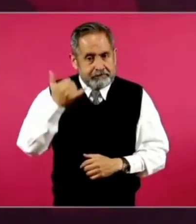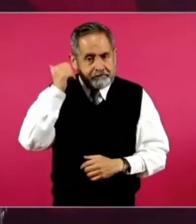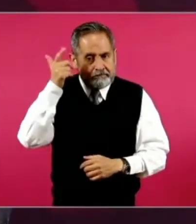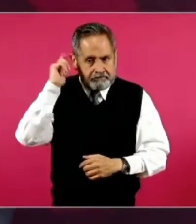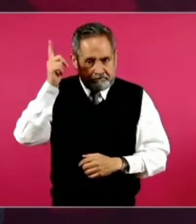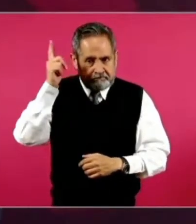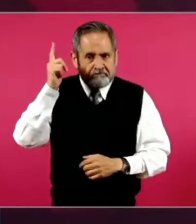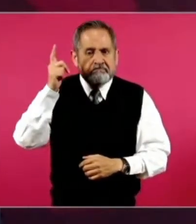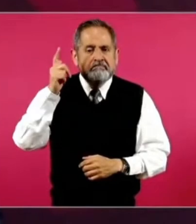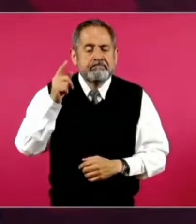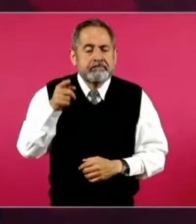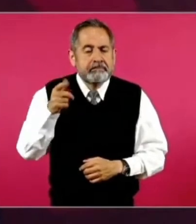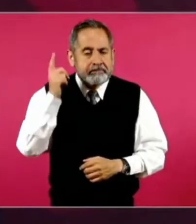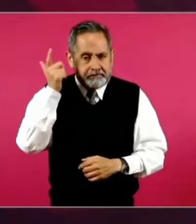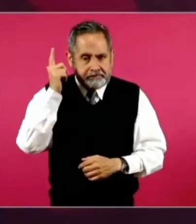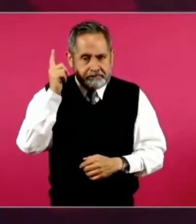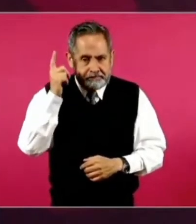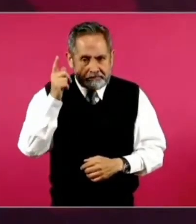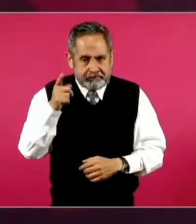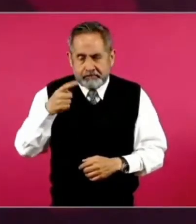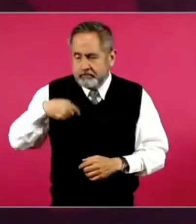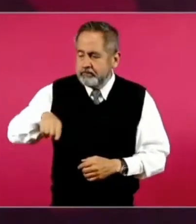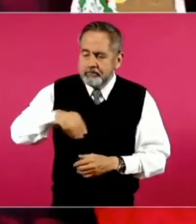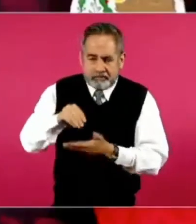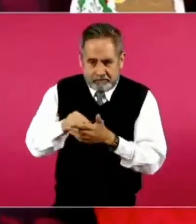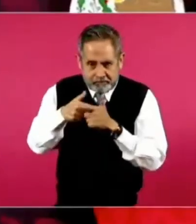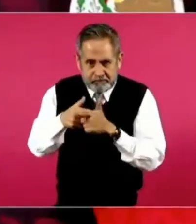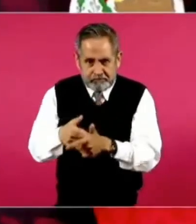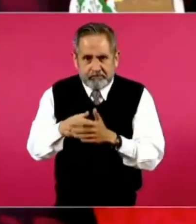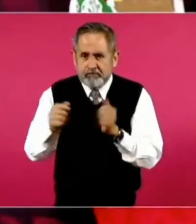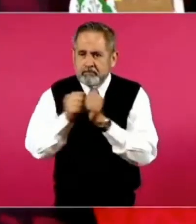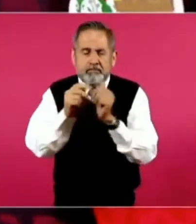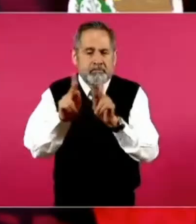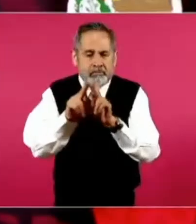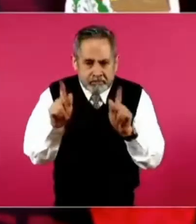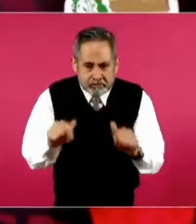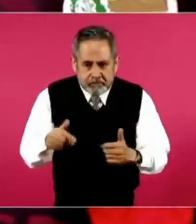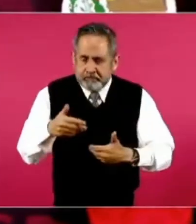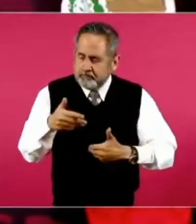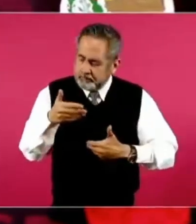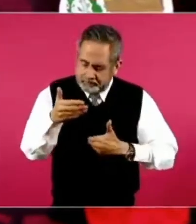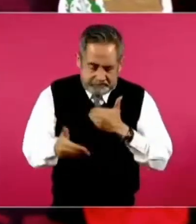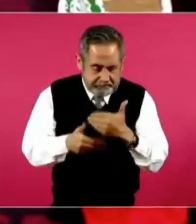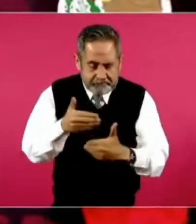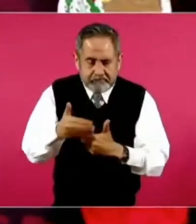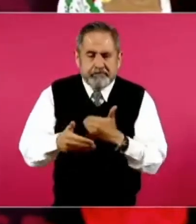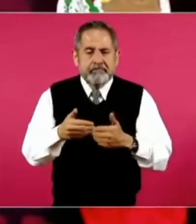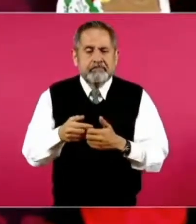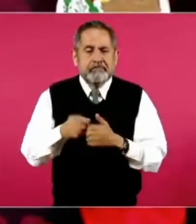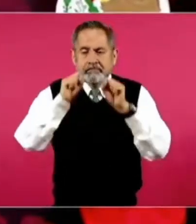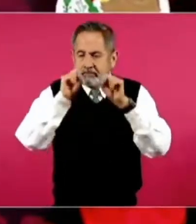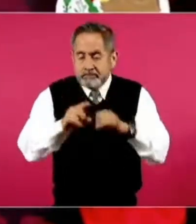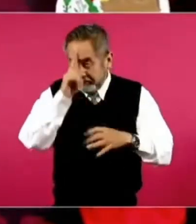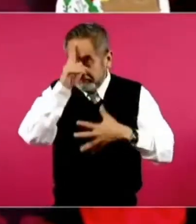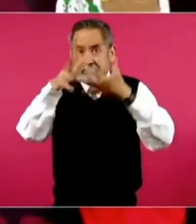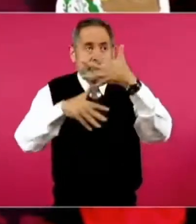ojalá y nosotros sigamos de manera pacífica, sin